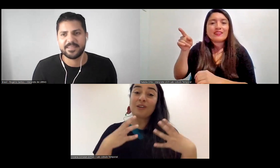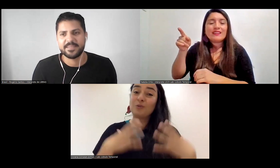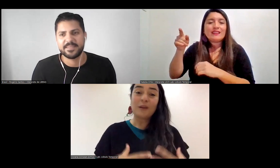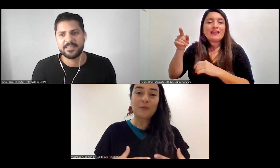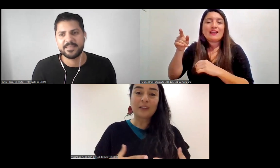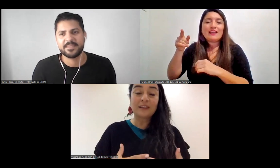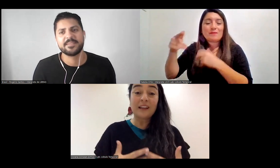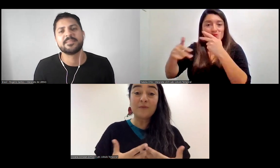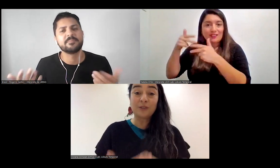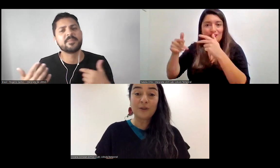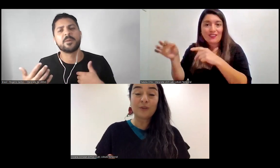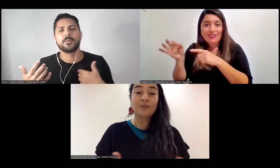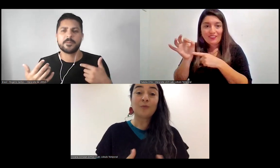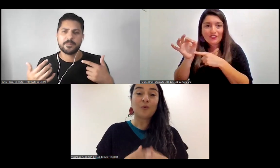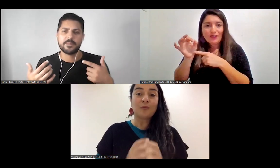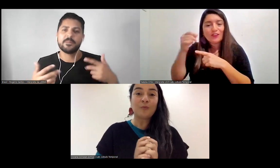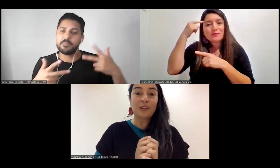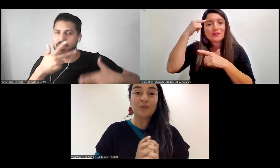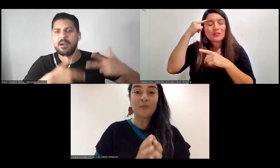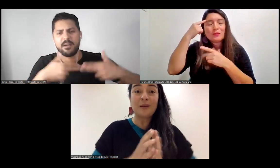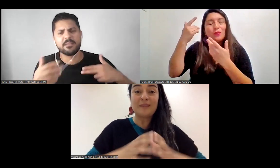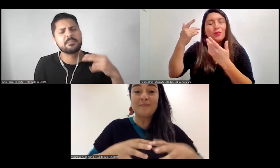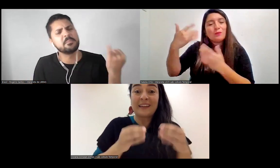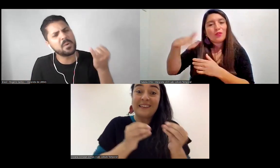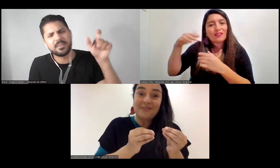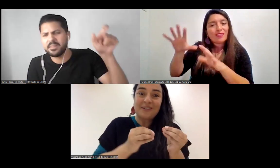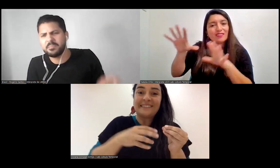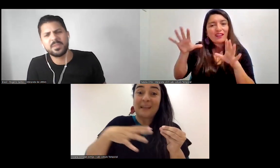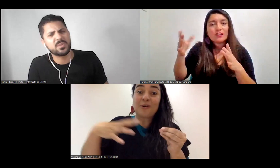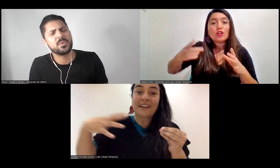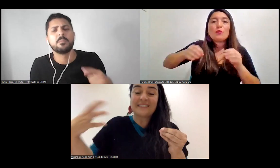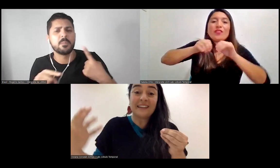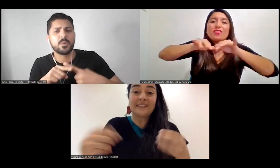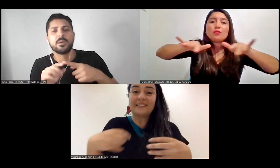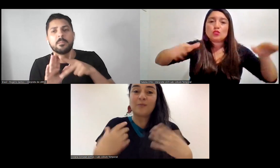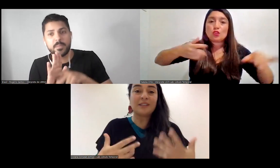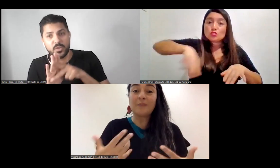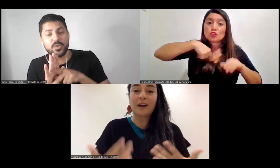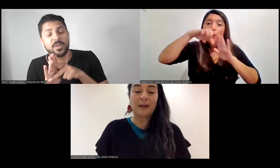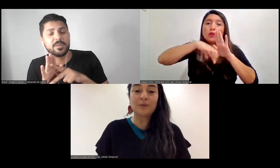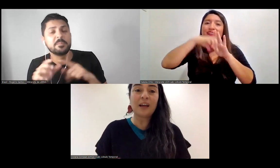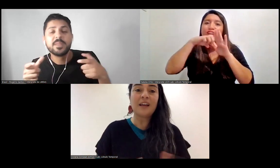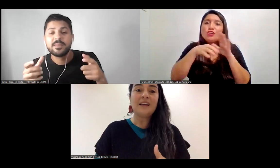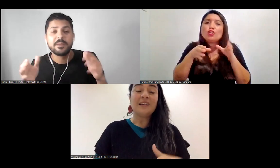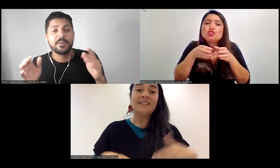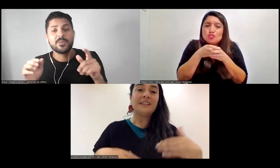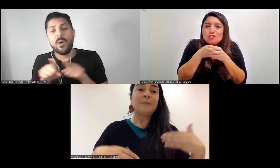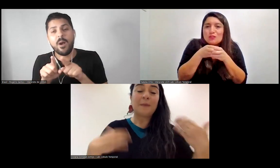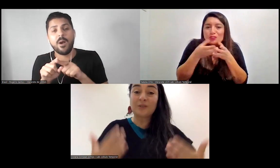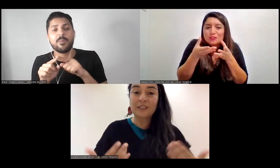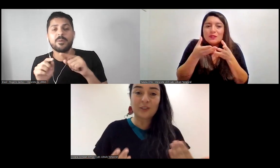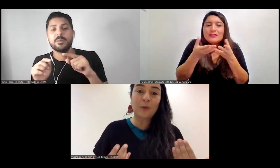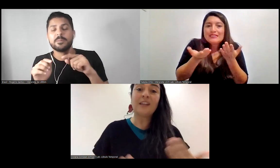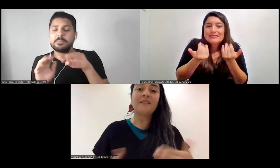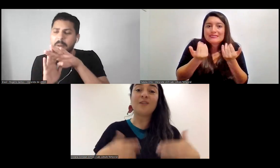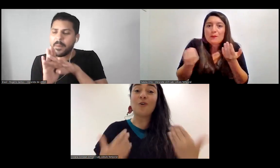yo creo que es súper importante la difusión. Somos un proyecto muy pequeñito, necesitamos crecer, necesitamos hacer más cápsulas, y si más